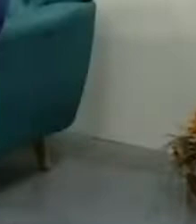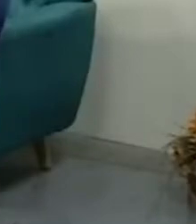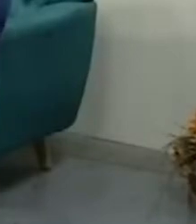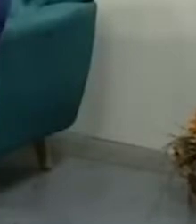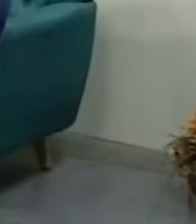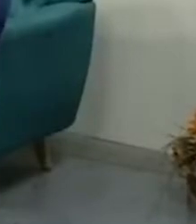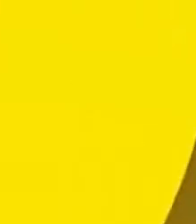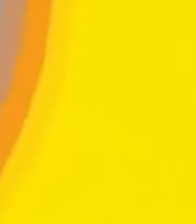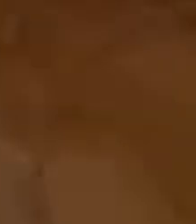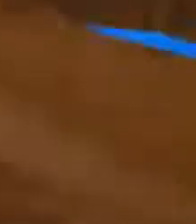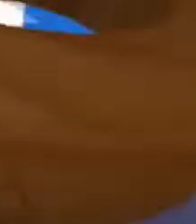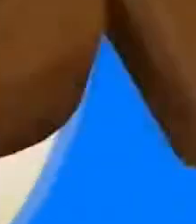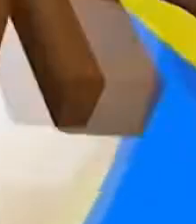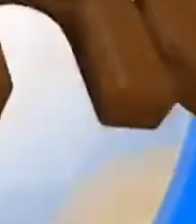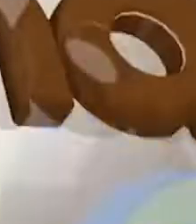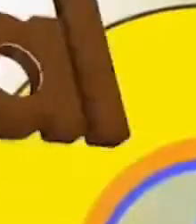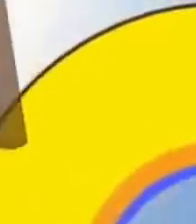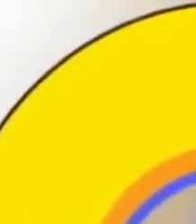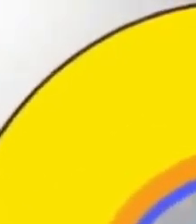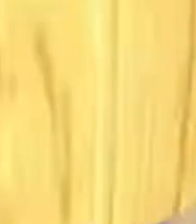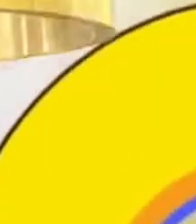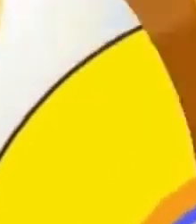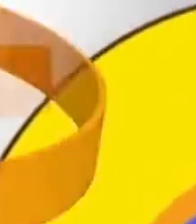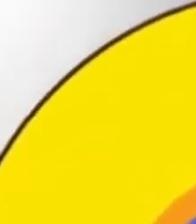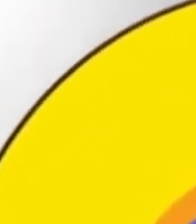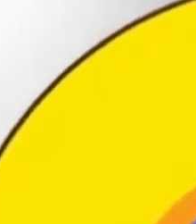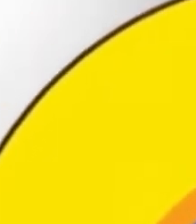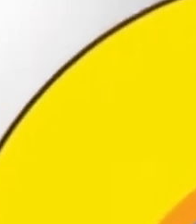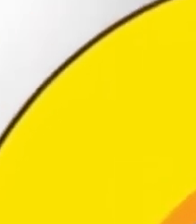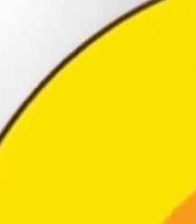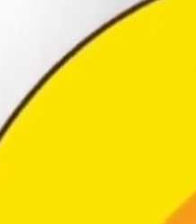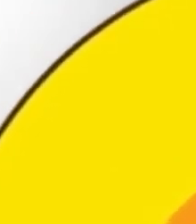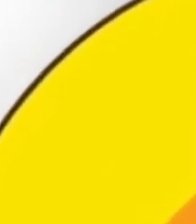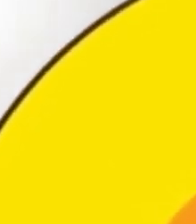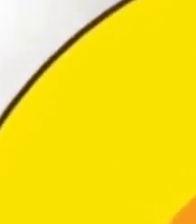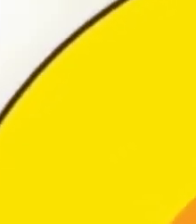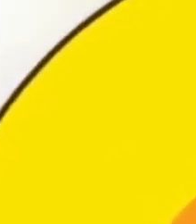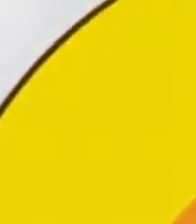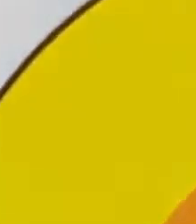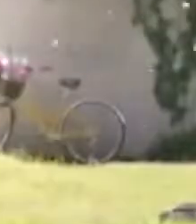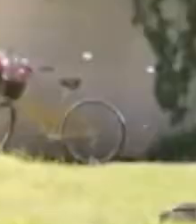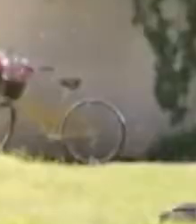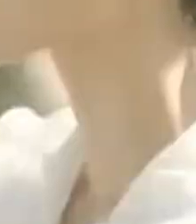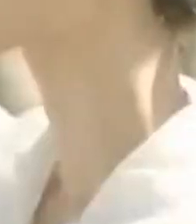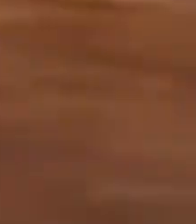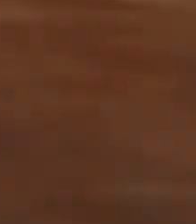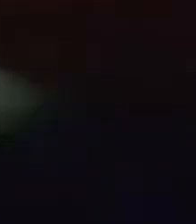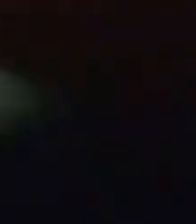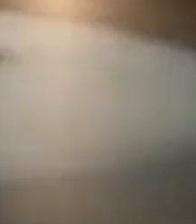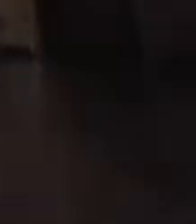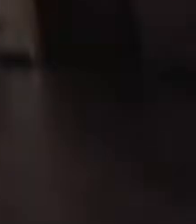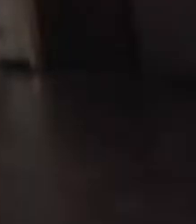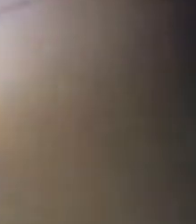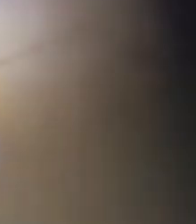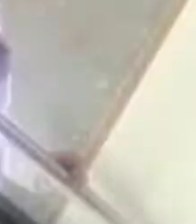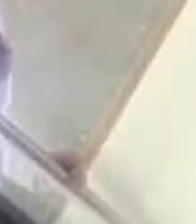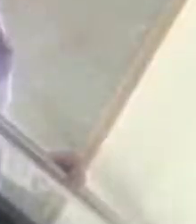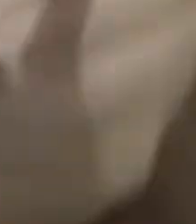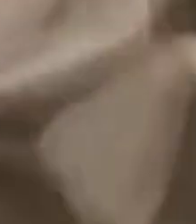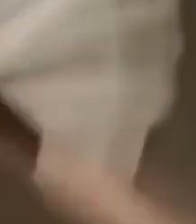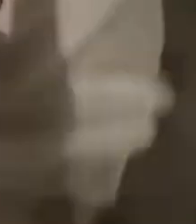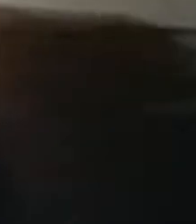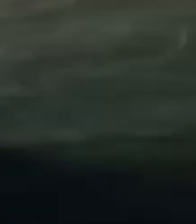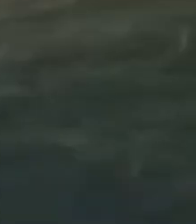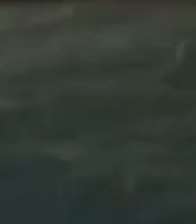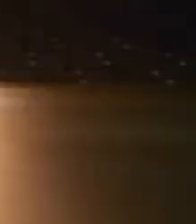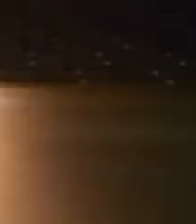Televisión. Costa Rica, Costa Rica. Esta semana en La Última Misión del